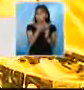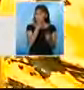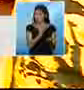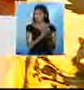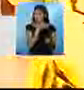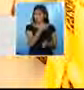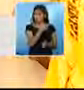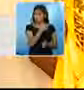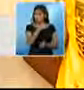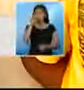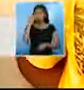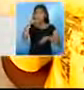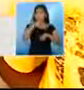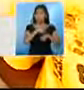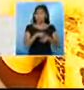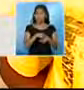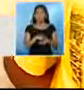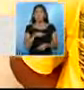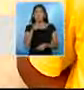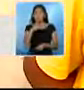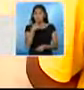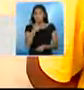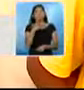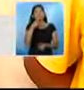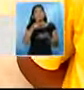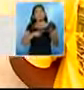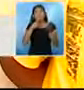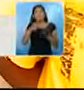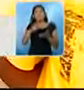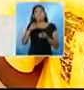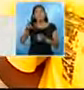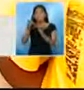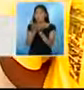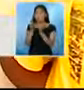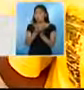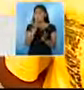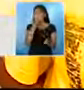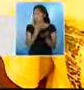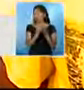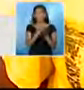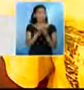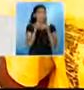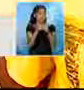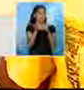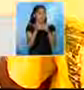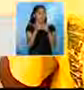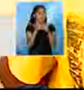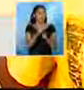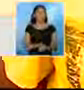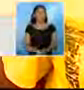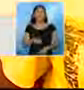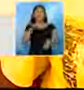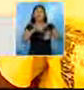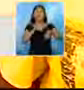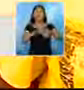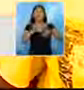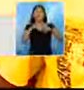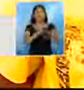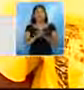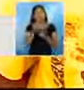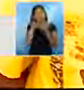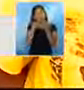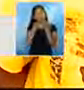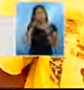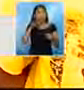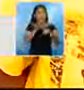Primera vez que he venido acá, sí. ¿Qué le han dicho? ¿Que el colegio es bueno? ¿Hay buena educación? ¿No? Sí, sí, me han dicho que es bueno. ¿En qué horario quiere matricularlo usted? ¿En la mañana? En la